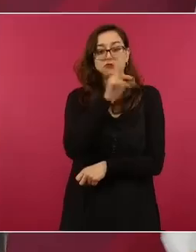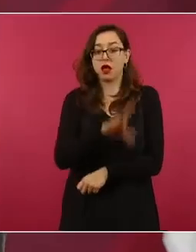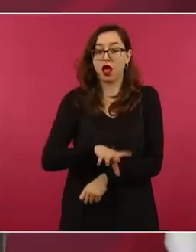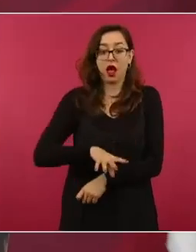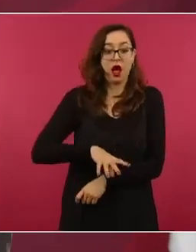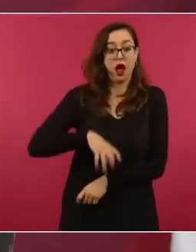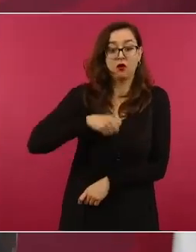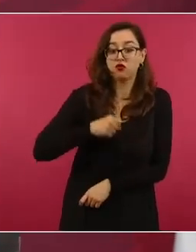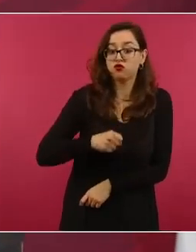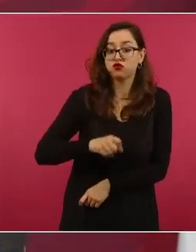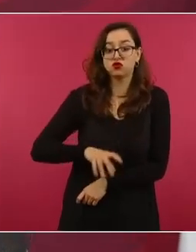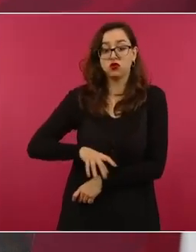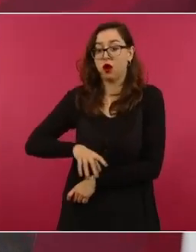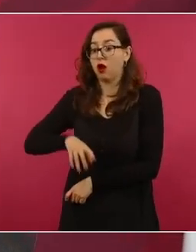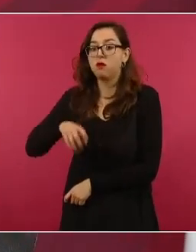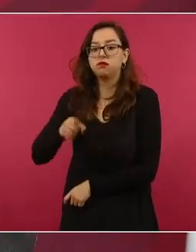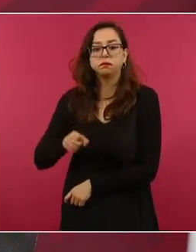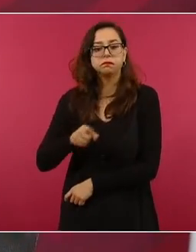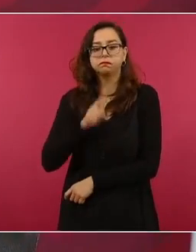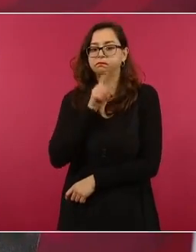del poder, del cargo.